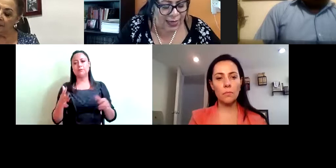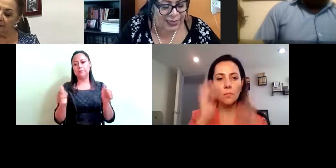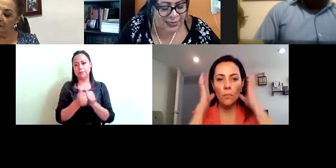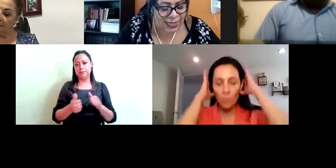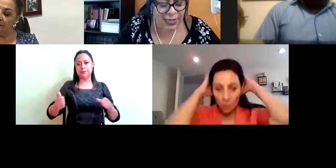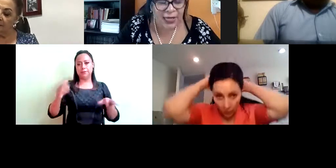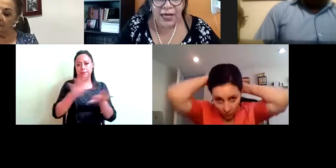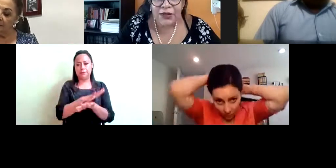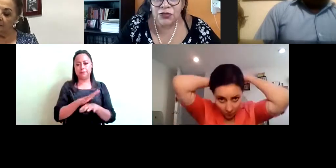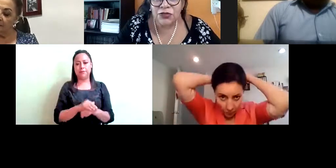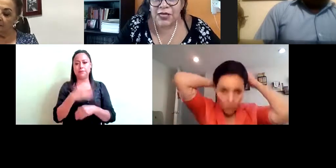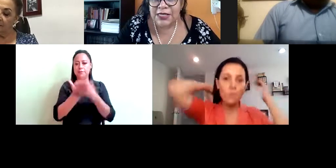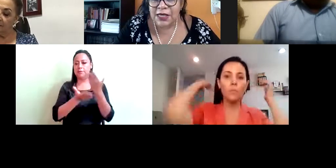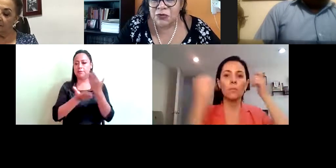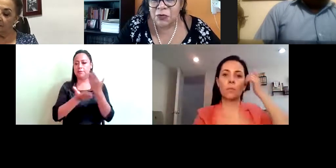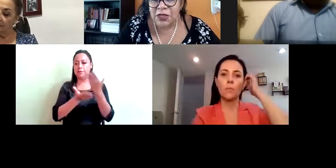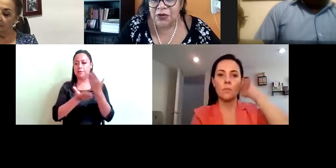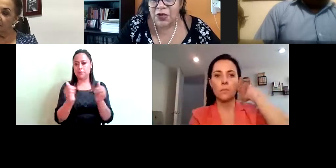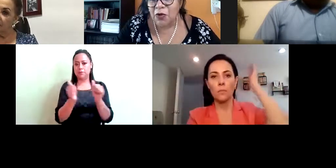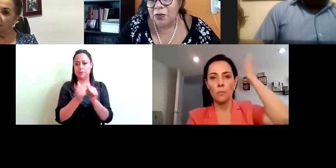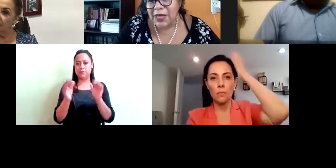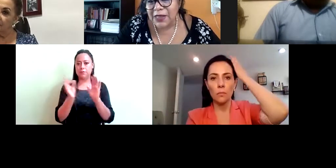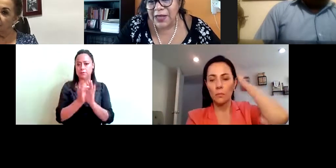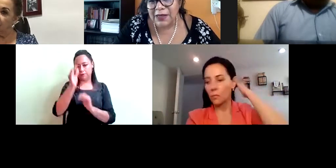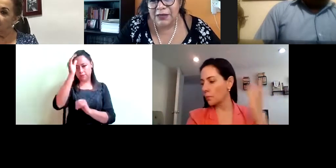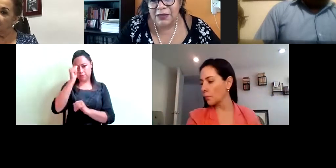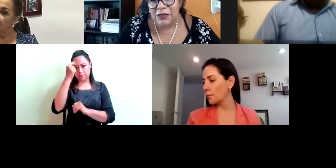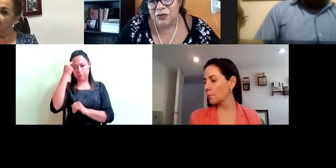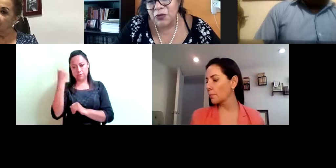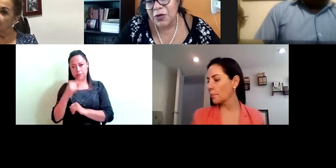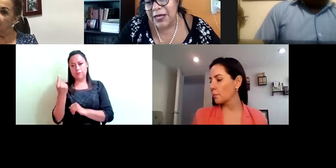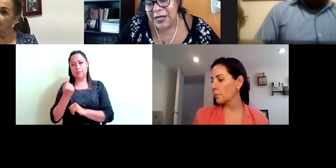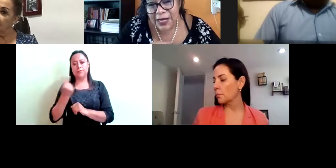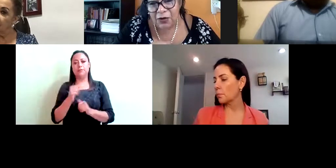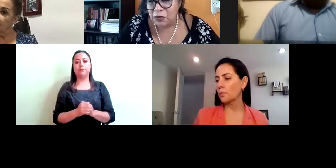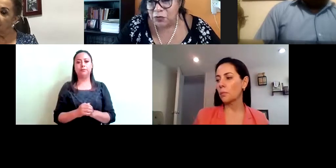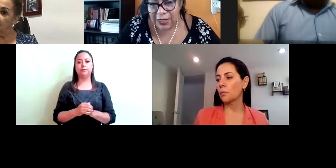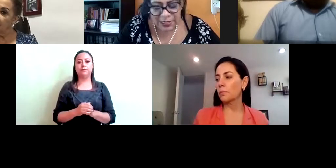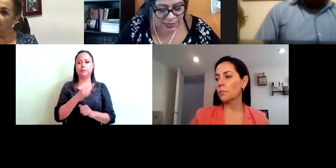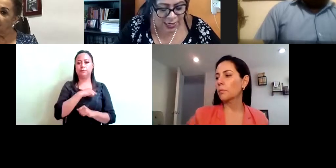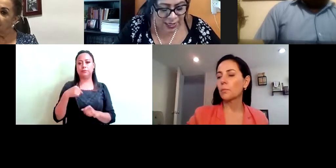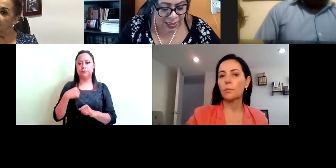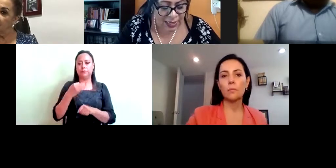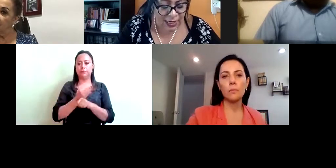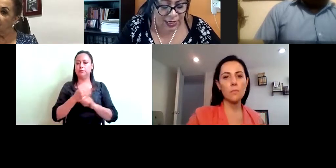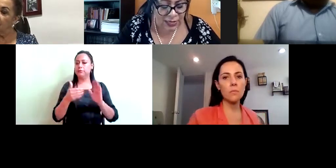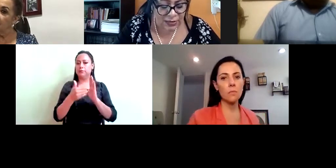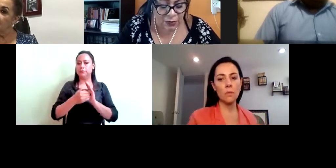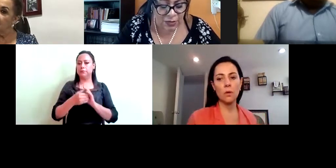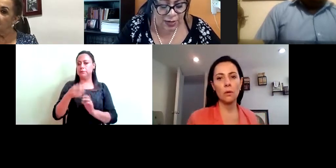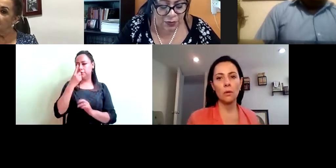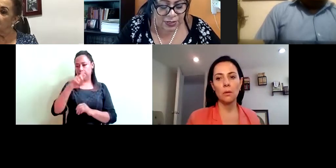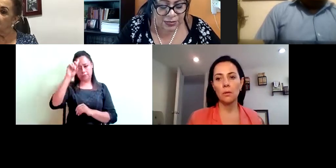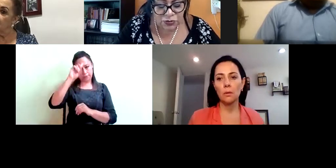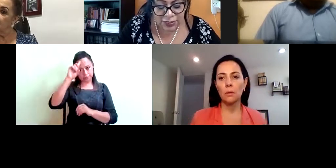la que se, nosotros aquí estamos poniendo recomienda, y yo sugeriría como sugerencia que se